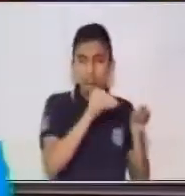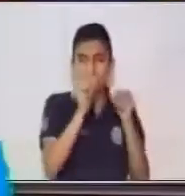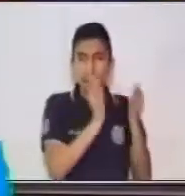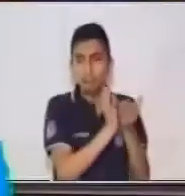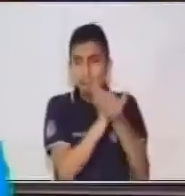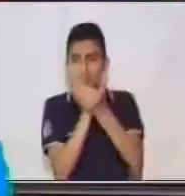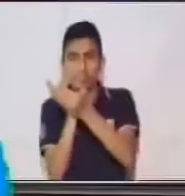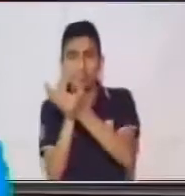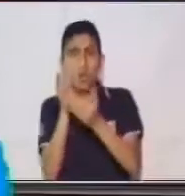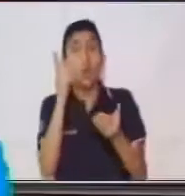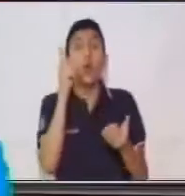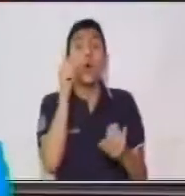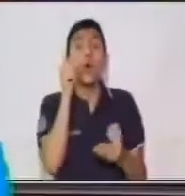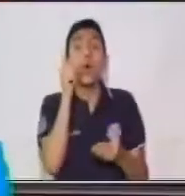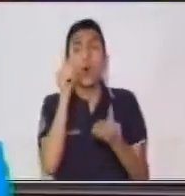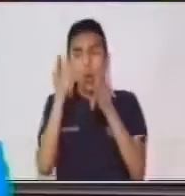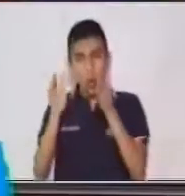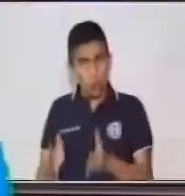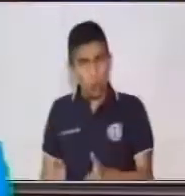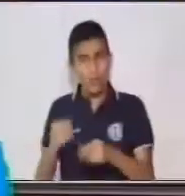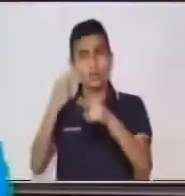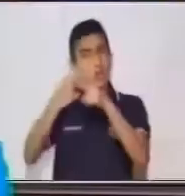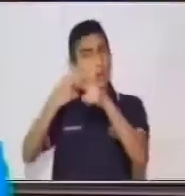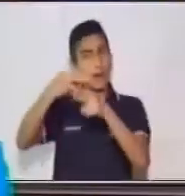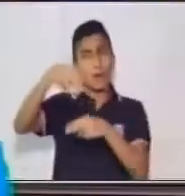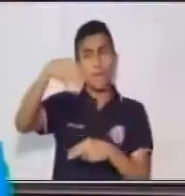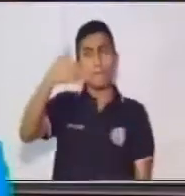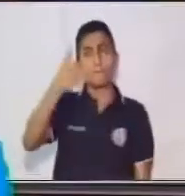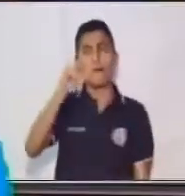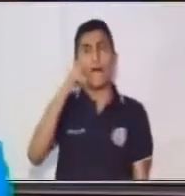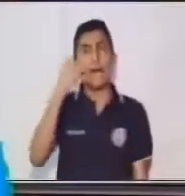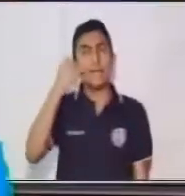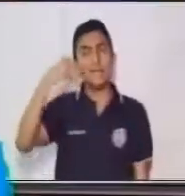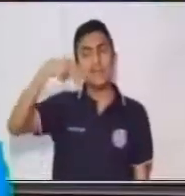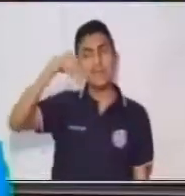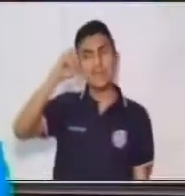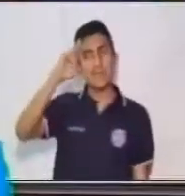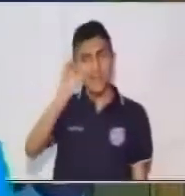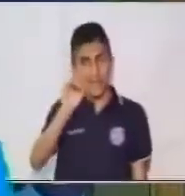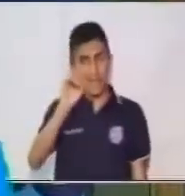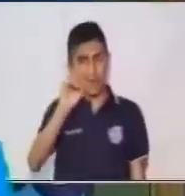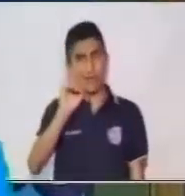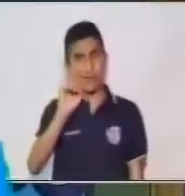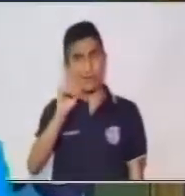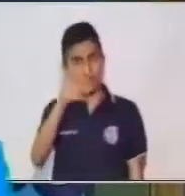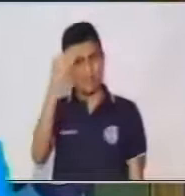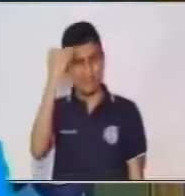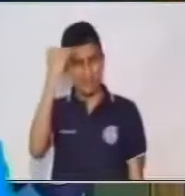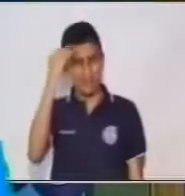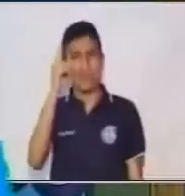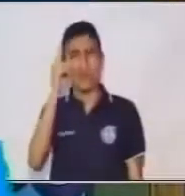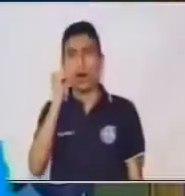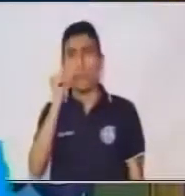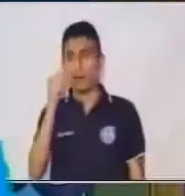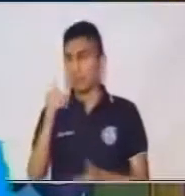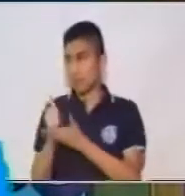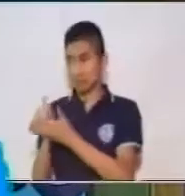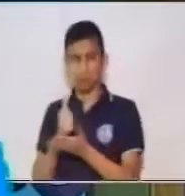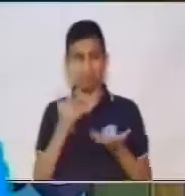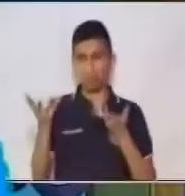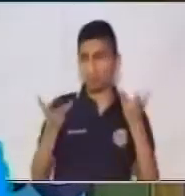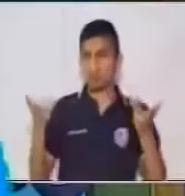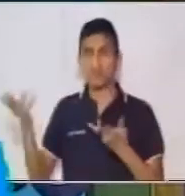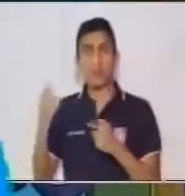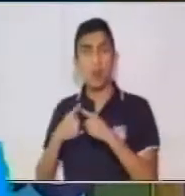los barcos son los marineros. Y quien dirige el barco es el capitán.